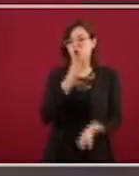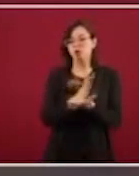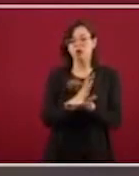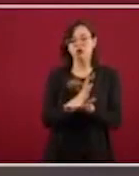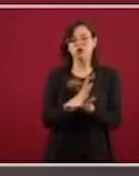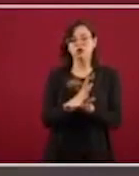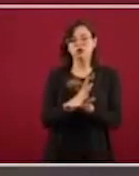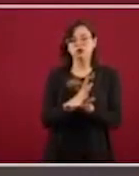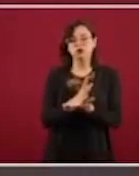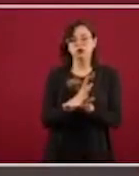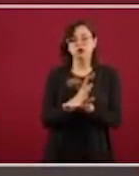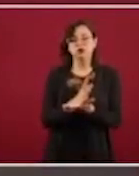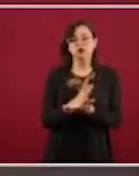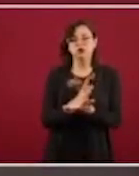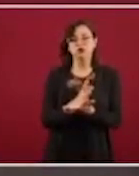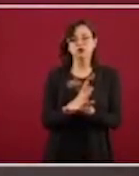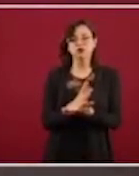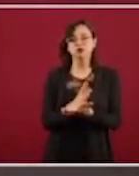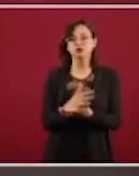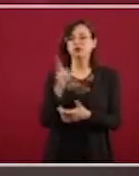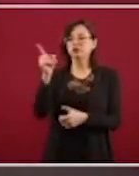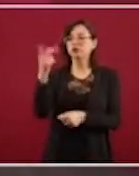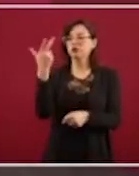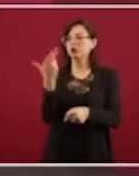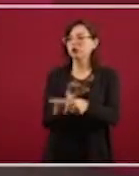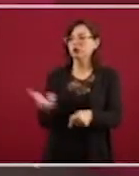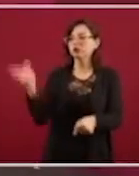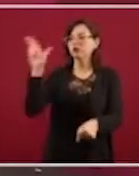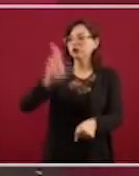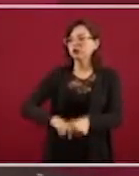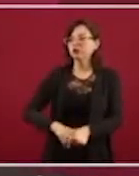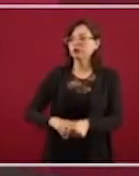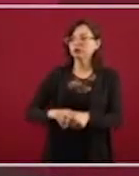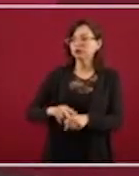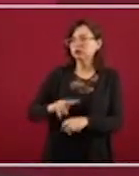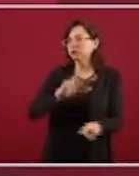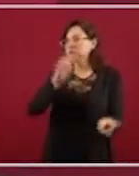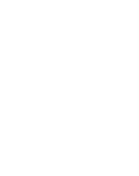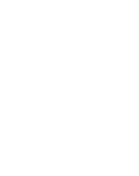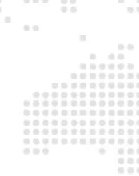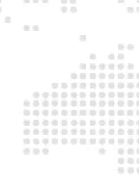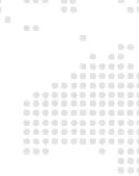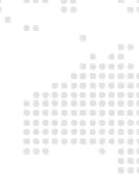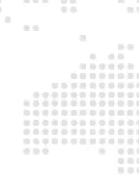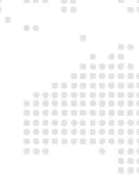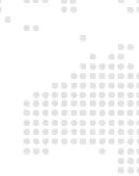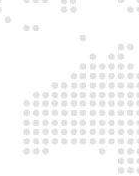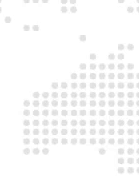entre en funcionamiento el nuevo hospital.